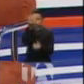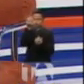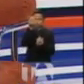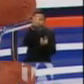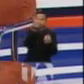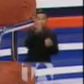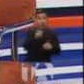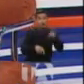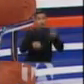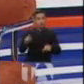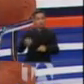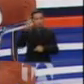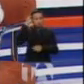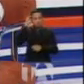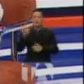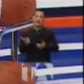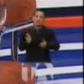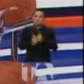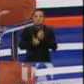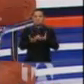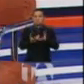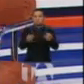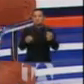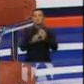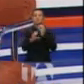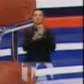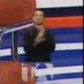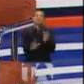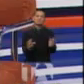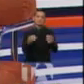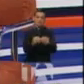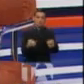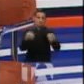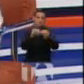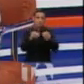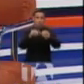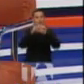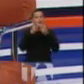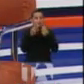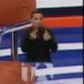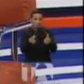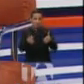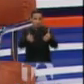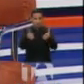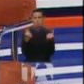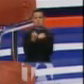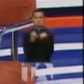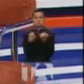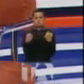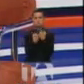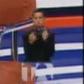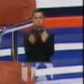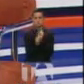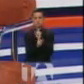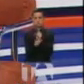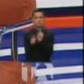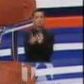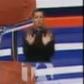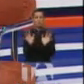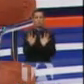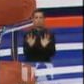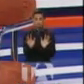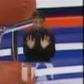tal vez la solución sería poner más transporte público de mejor calidad, que no exista tanta congestión en ellos para evitar el acoso.